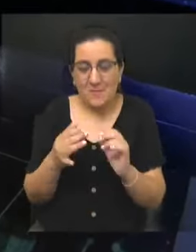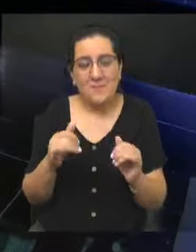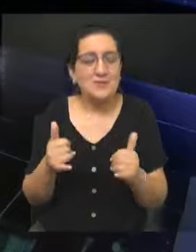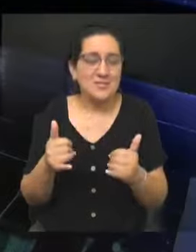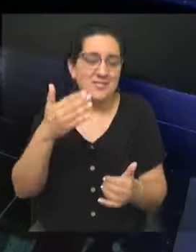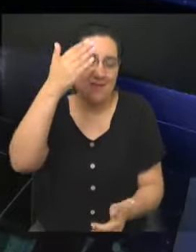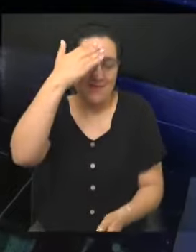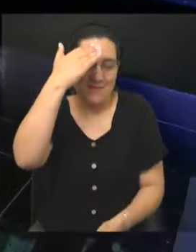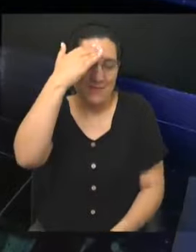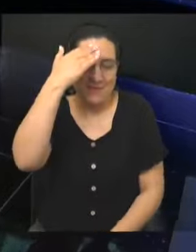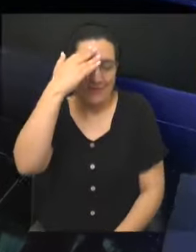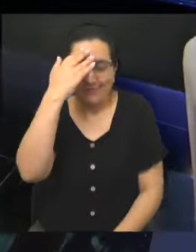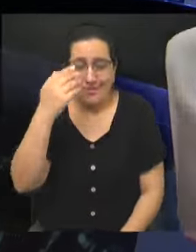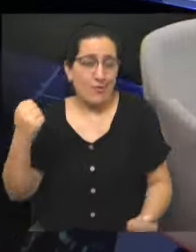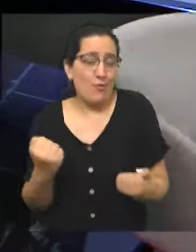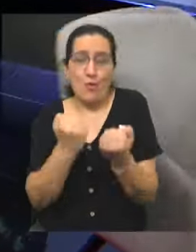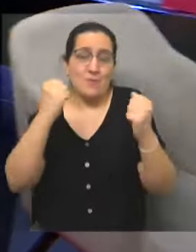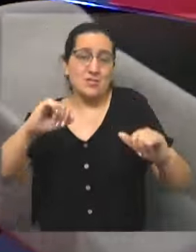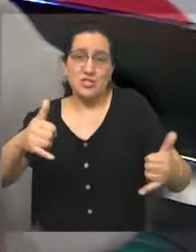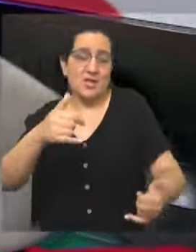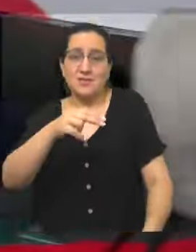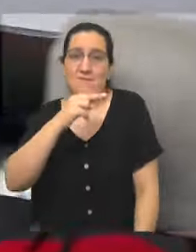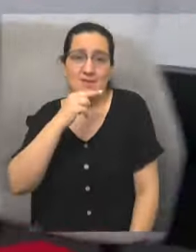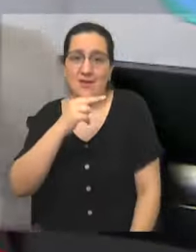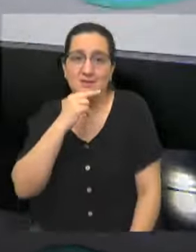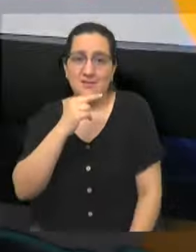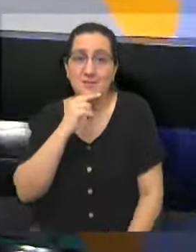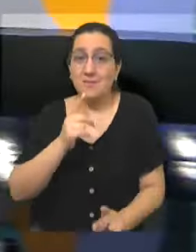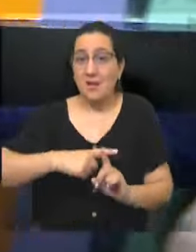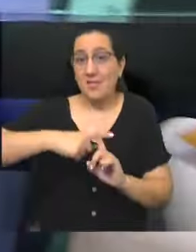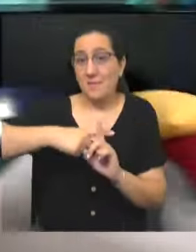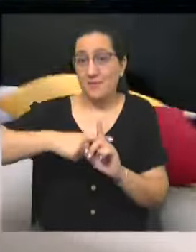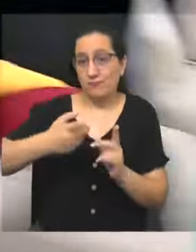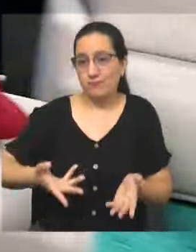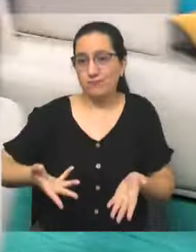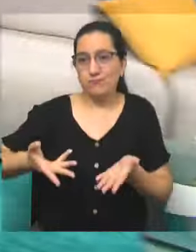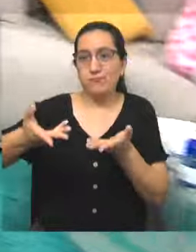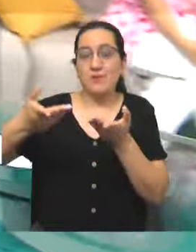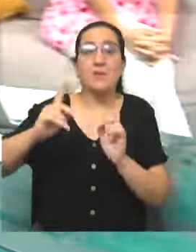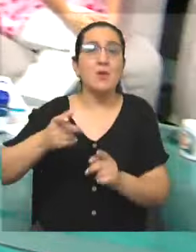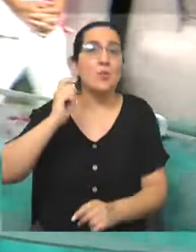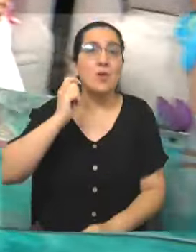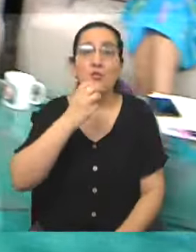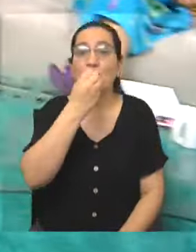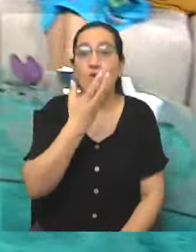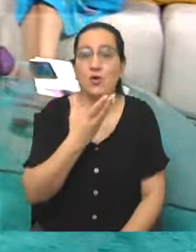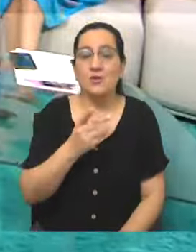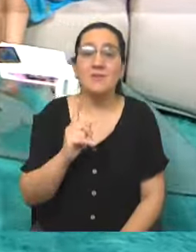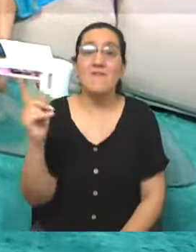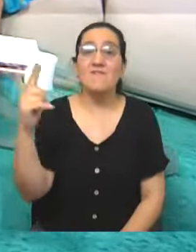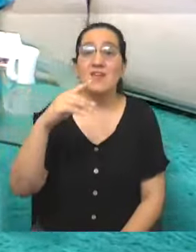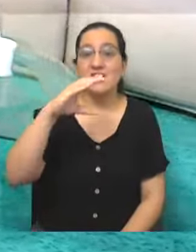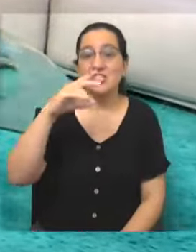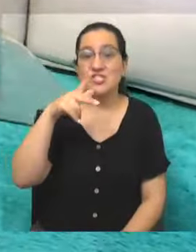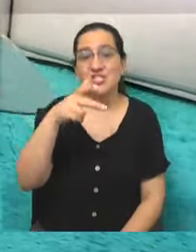el viernes, pero así en un santiamén, y además vienen las temperaturas altas, y además viene el cumpleaños de Flor, todo viene. Todo, y viene Chayanne, yo